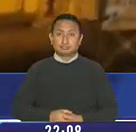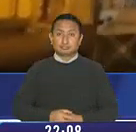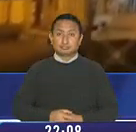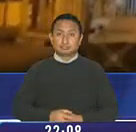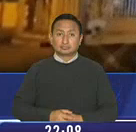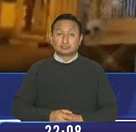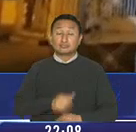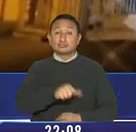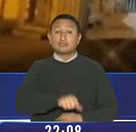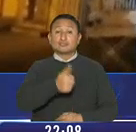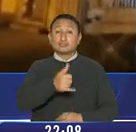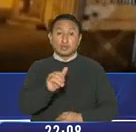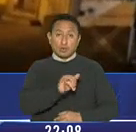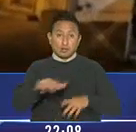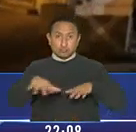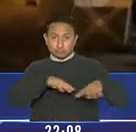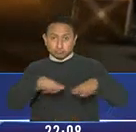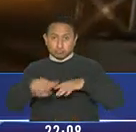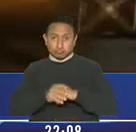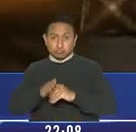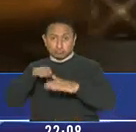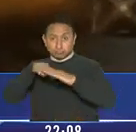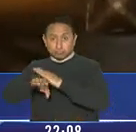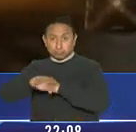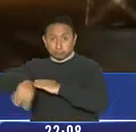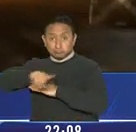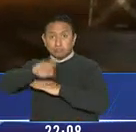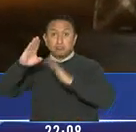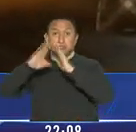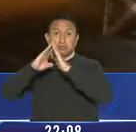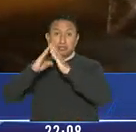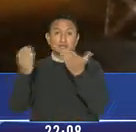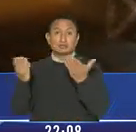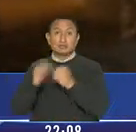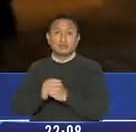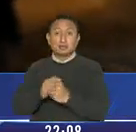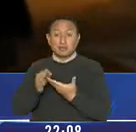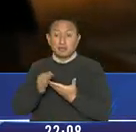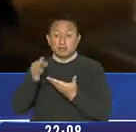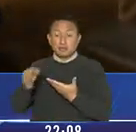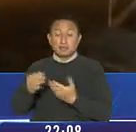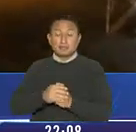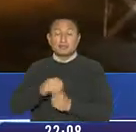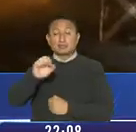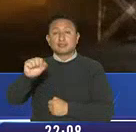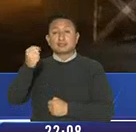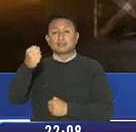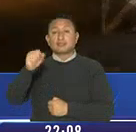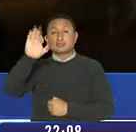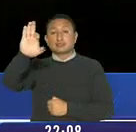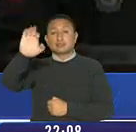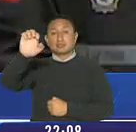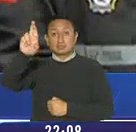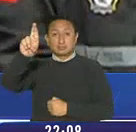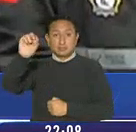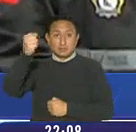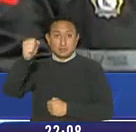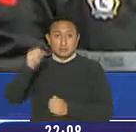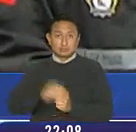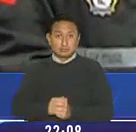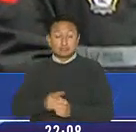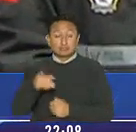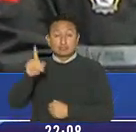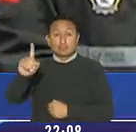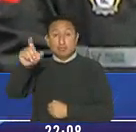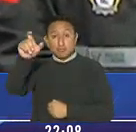En otra operación similar, los agentes ingresaron hasta un domicilio situado en Los Esteros, sur de la ciudad. Allí